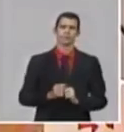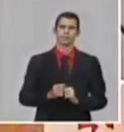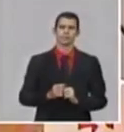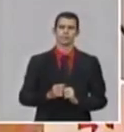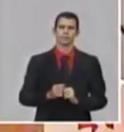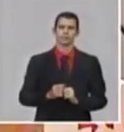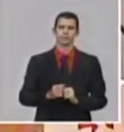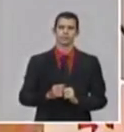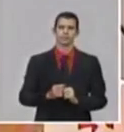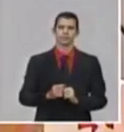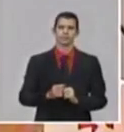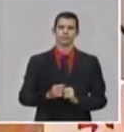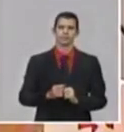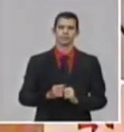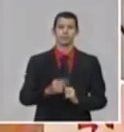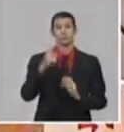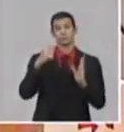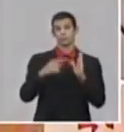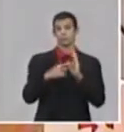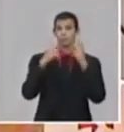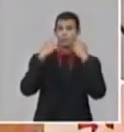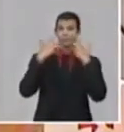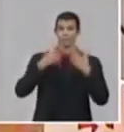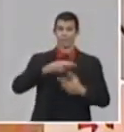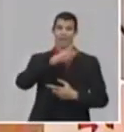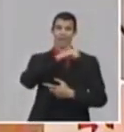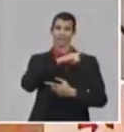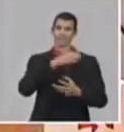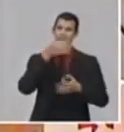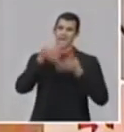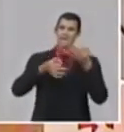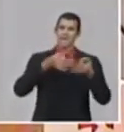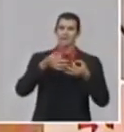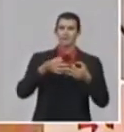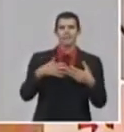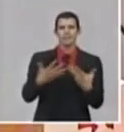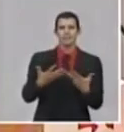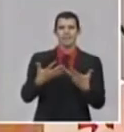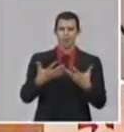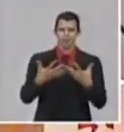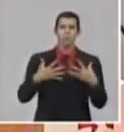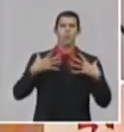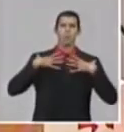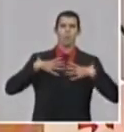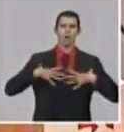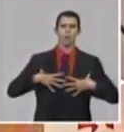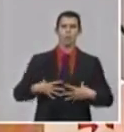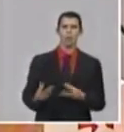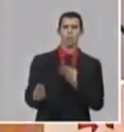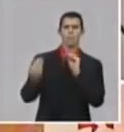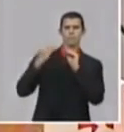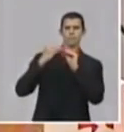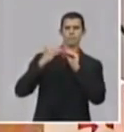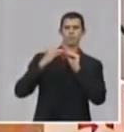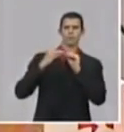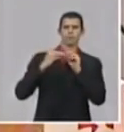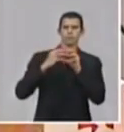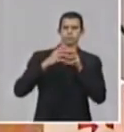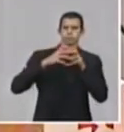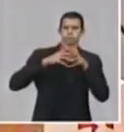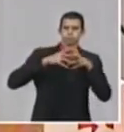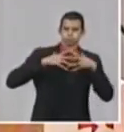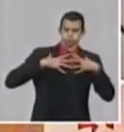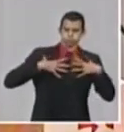la carga viral que se mide por el PCR, la rapidez de la desaparición del virus, ¿no? Y también